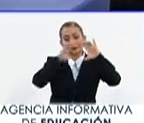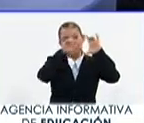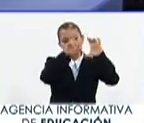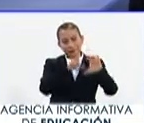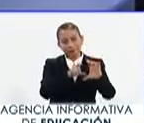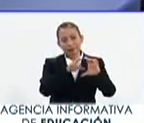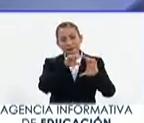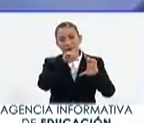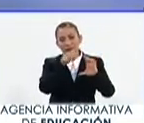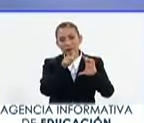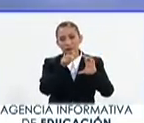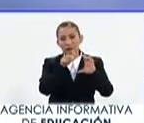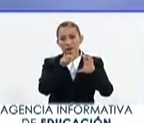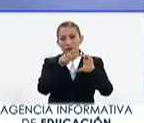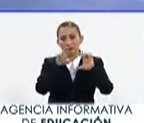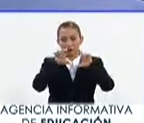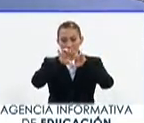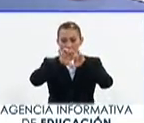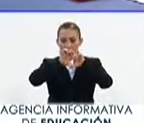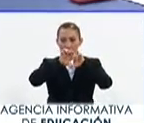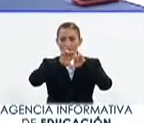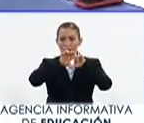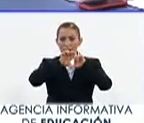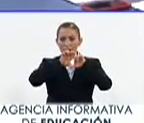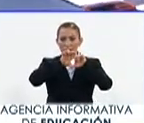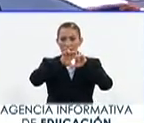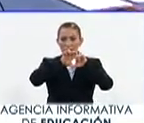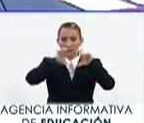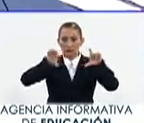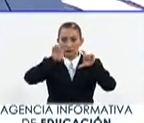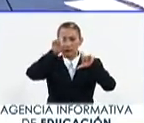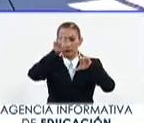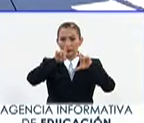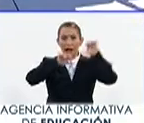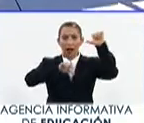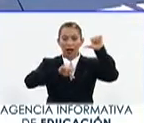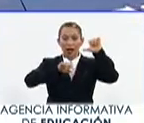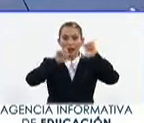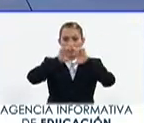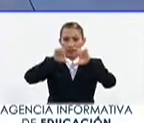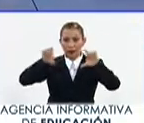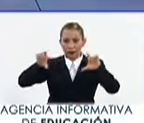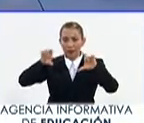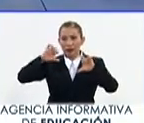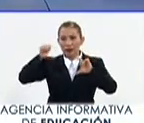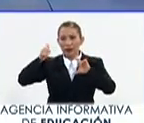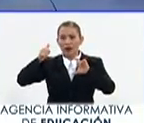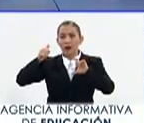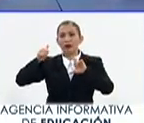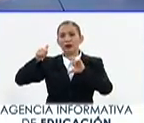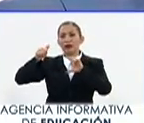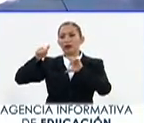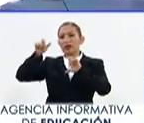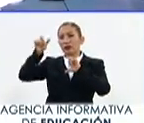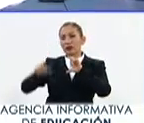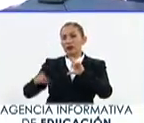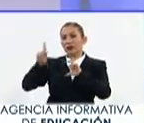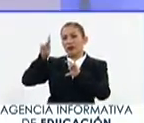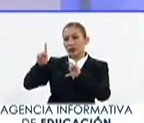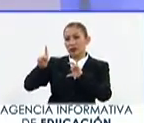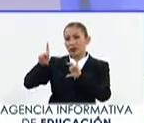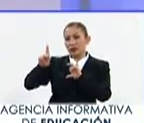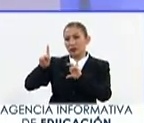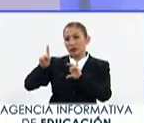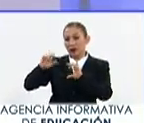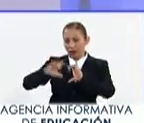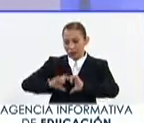Después le sigue el bloque D, y después le sigue el bloque P, y